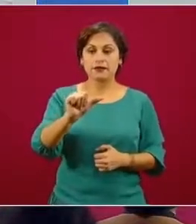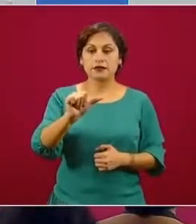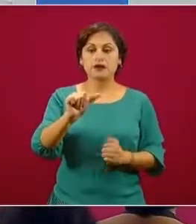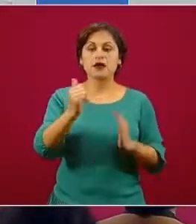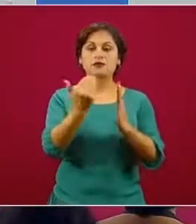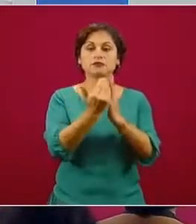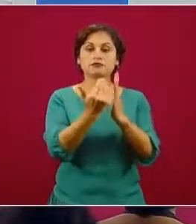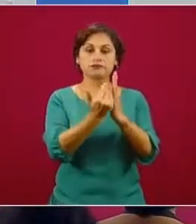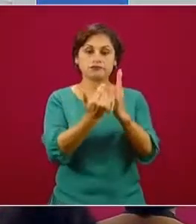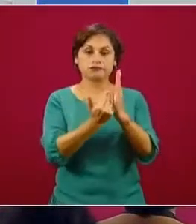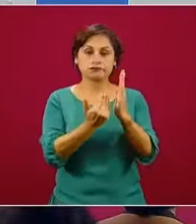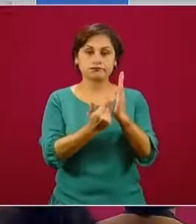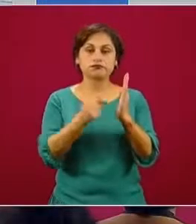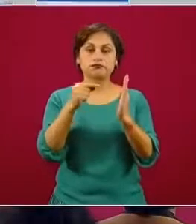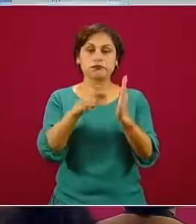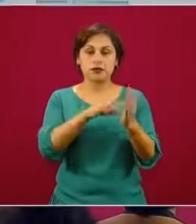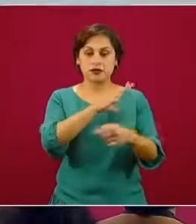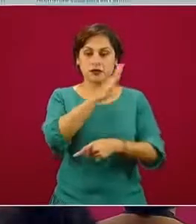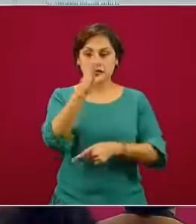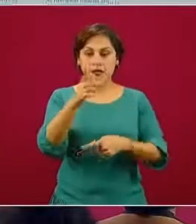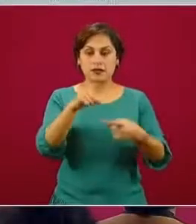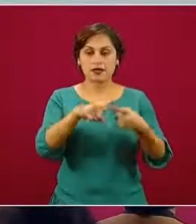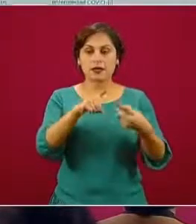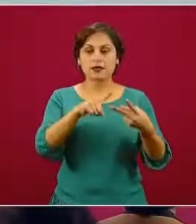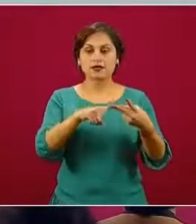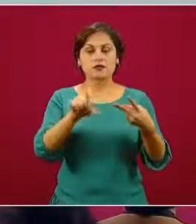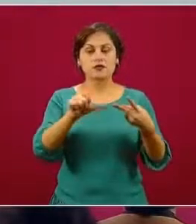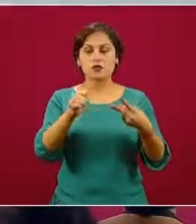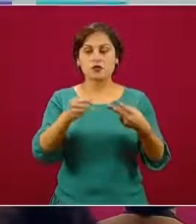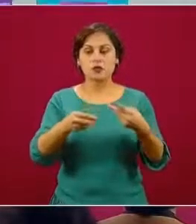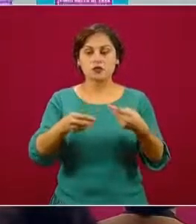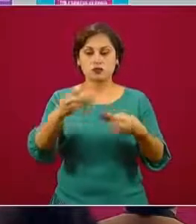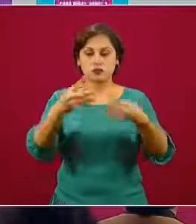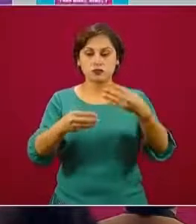Lineamiento general es uno con portada verde.